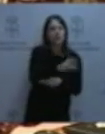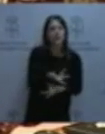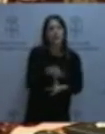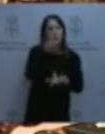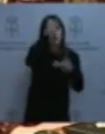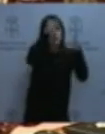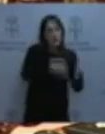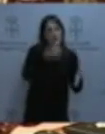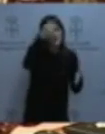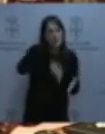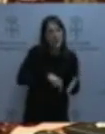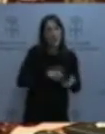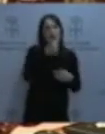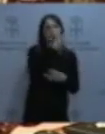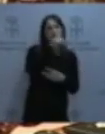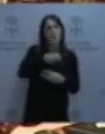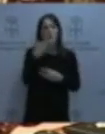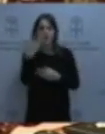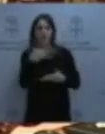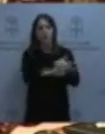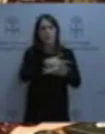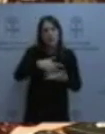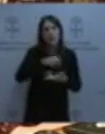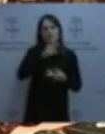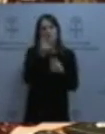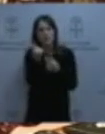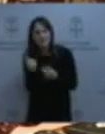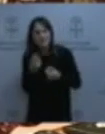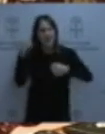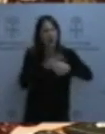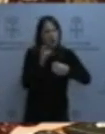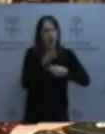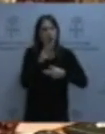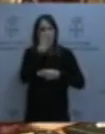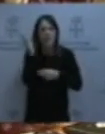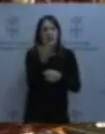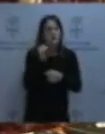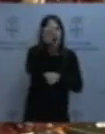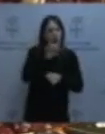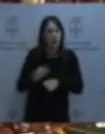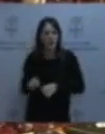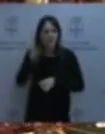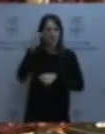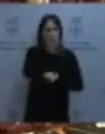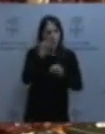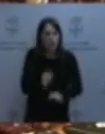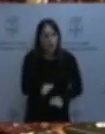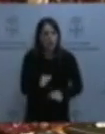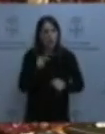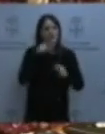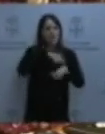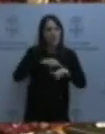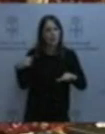cuánto cuesta ahorrar 2,5 millones de pesetas fregando escaleras? ¿Sabe cuánto tiempo lleva ahorrar eso? Y ese dinero que yo tenía en